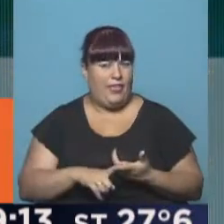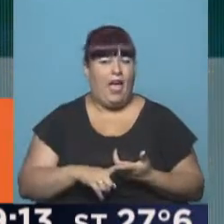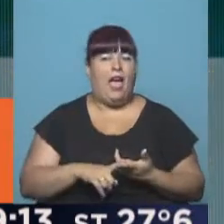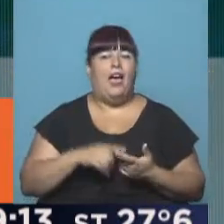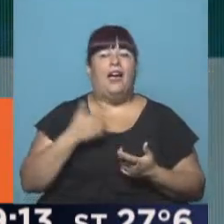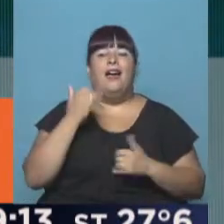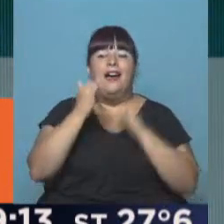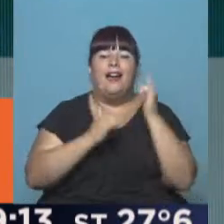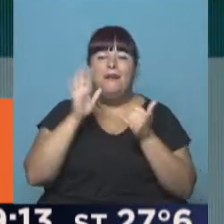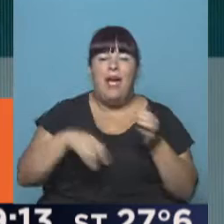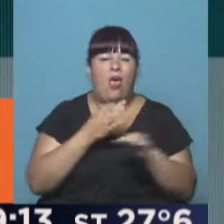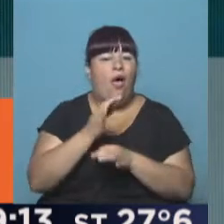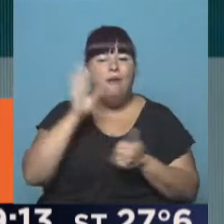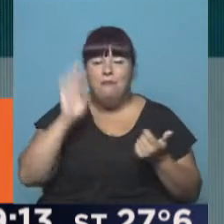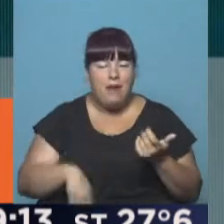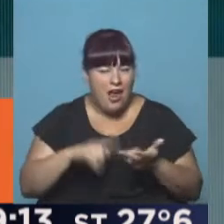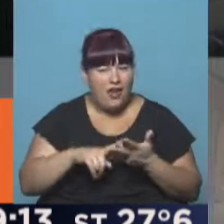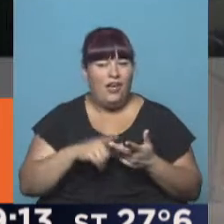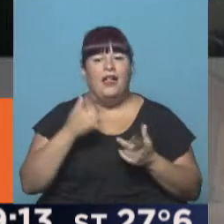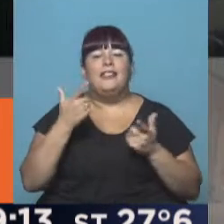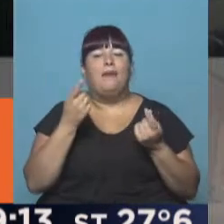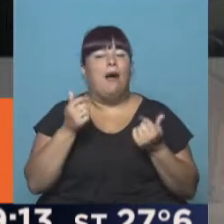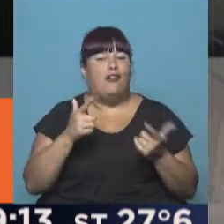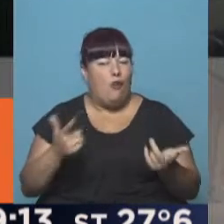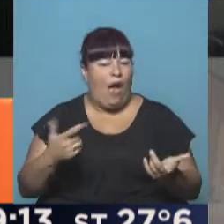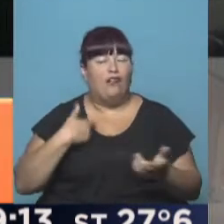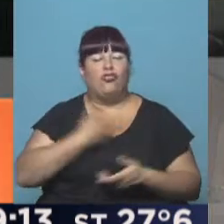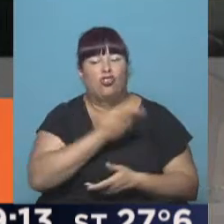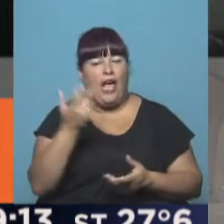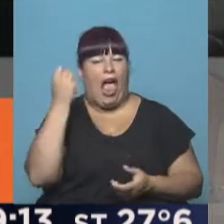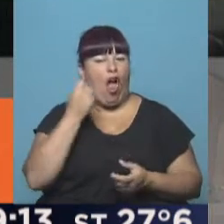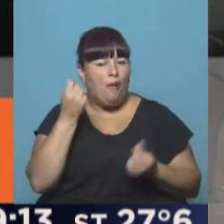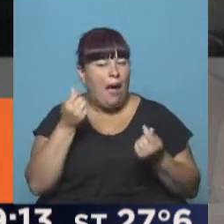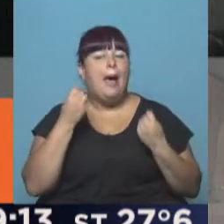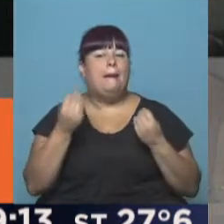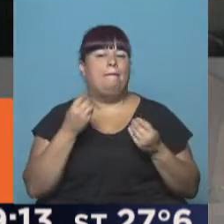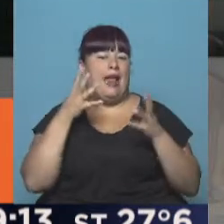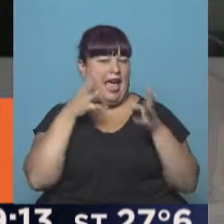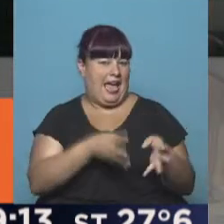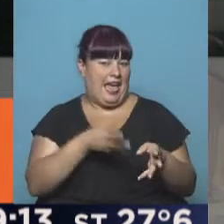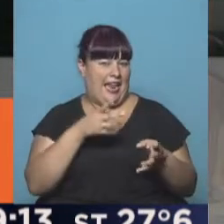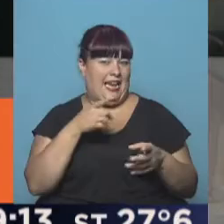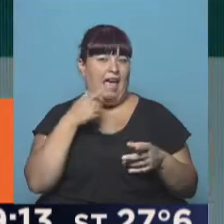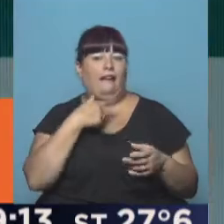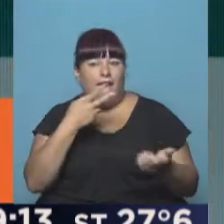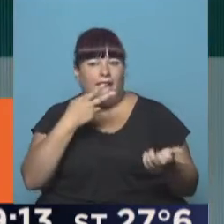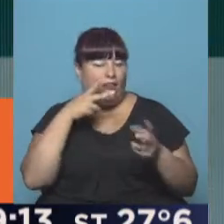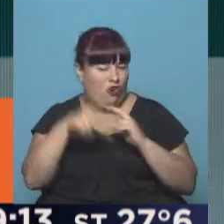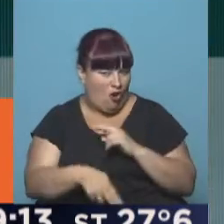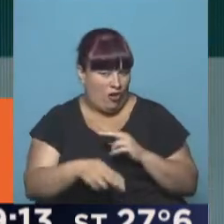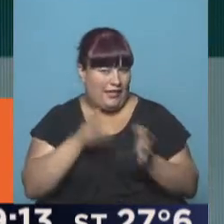menos información y menos educación y menos recursos sociales, económicos para hacerle frente a la dependencia al